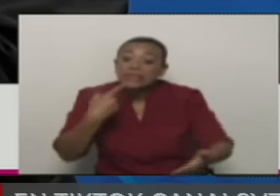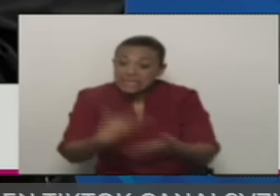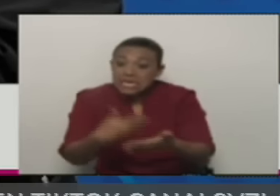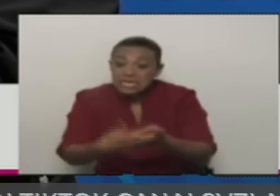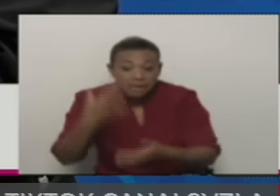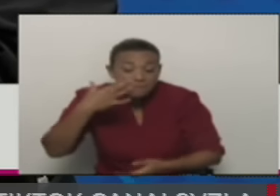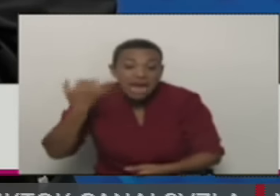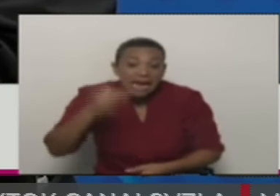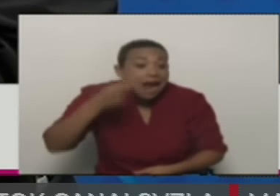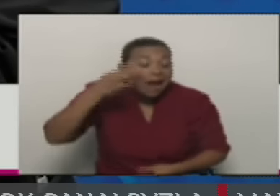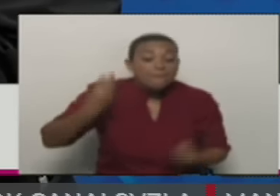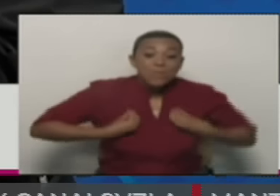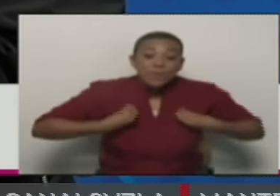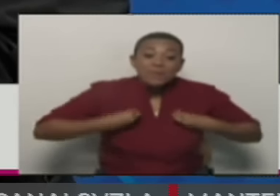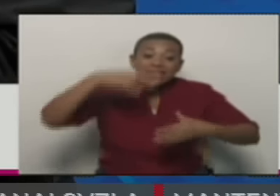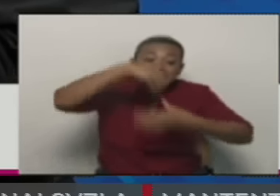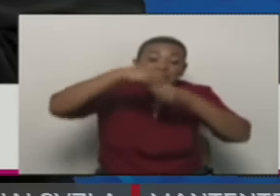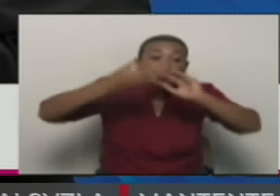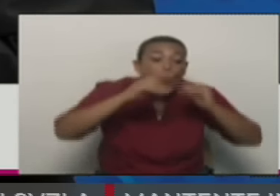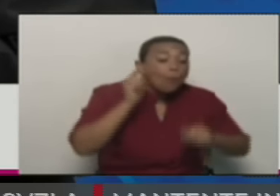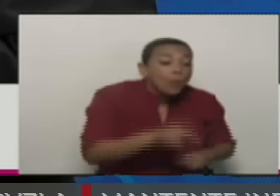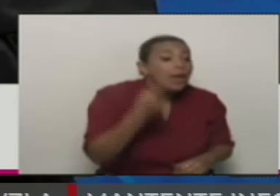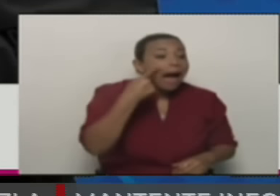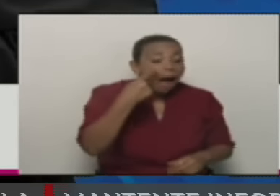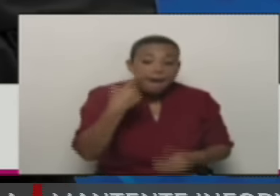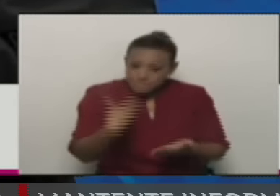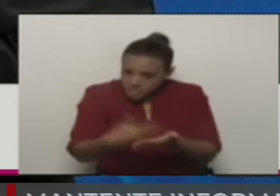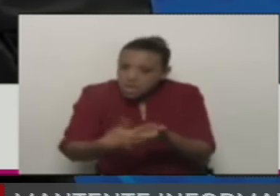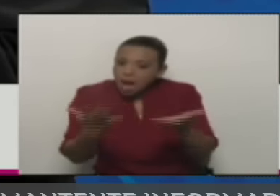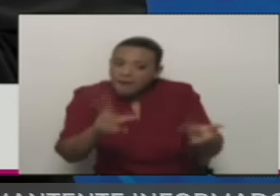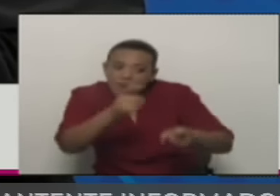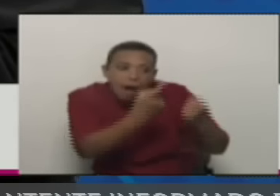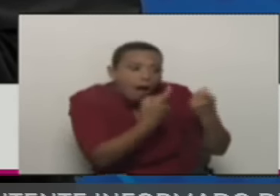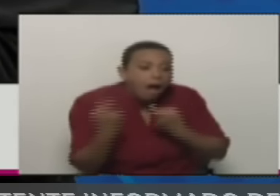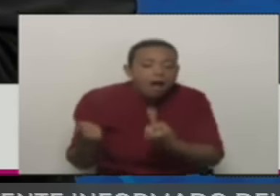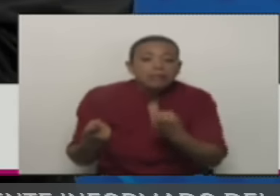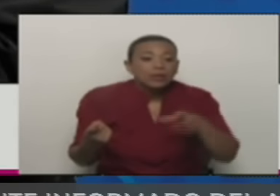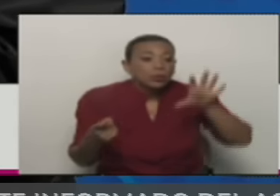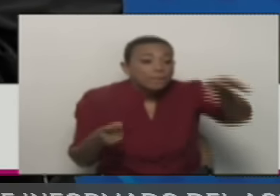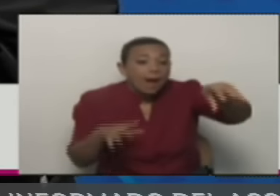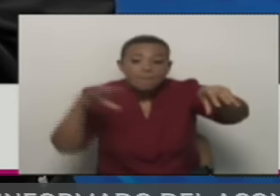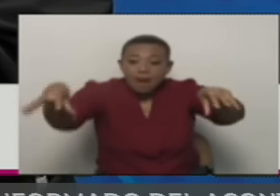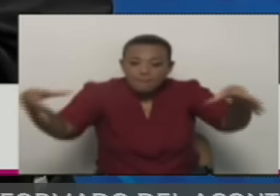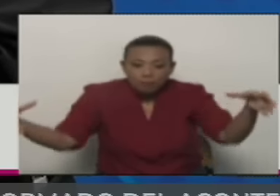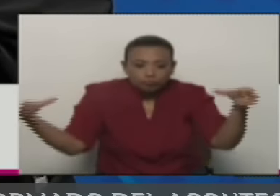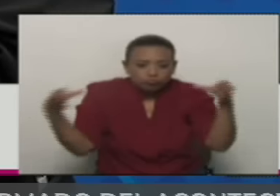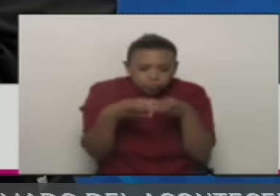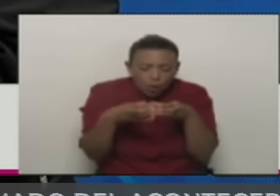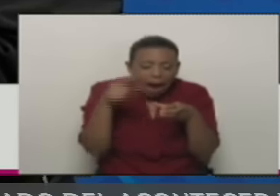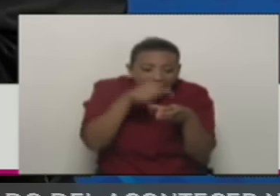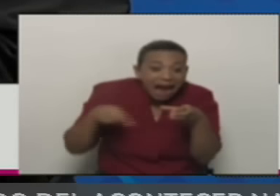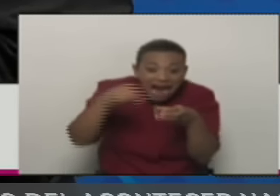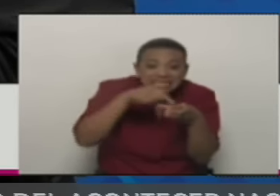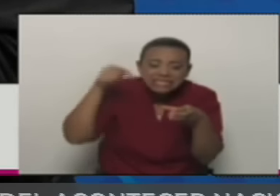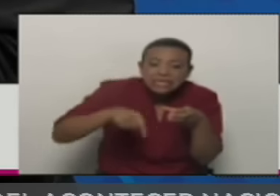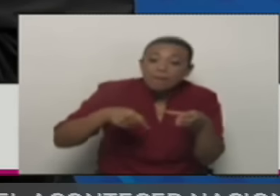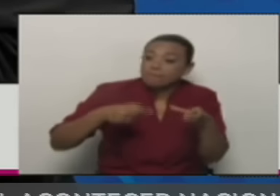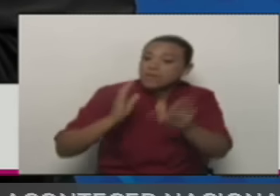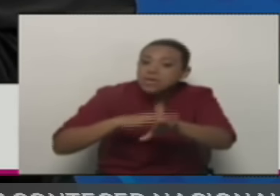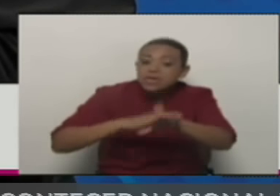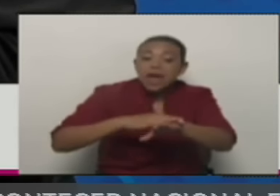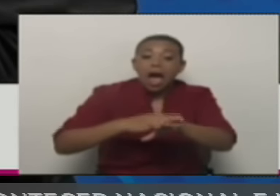necesidades reales del pueblo y se engrana. Tienen que engranar, eso es una orden, ¿verdad? El poder obedencial. Nosotros, obedeciendo